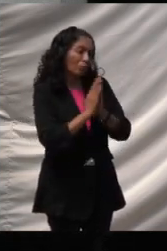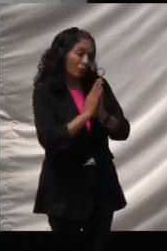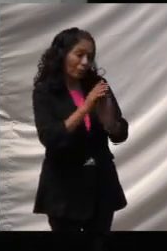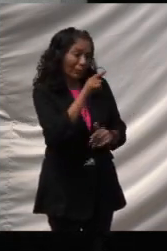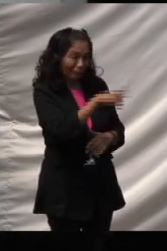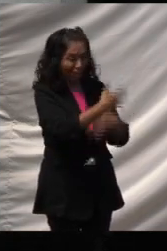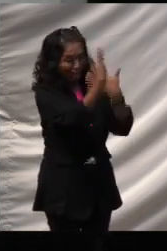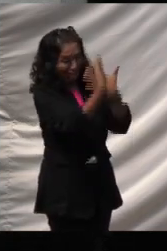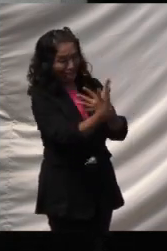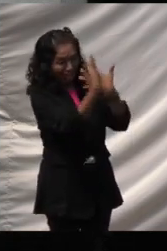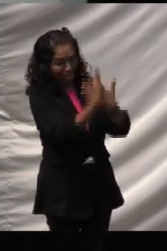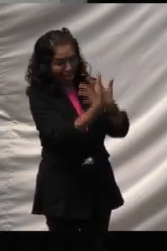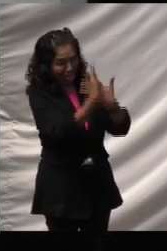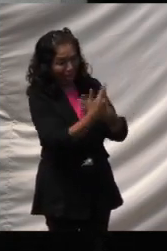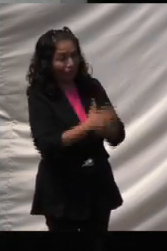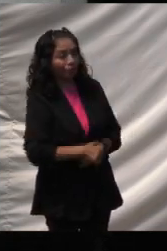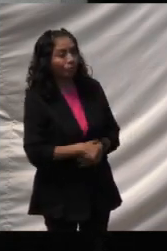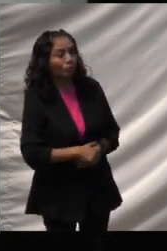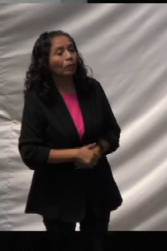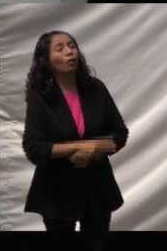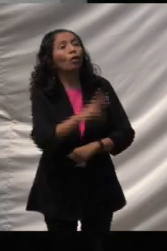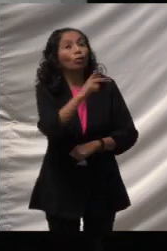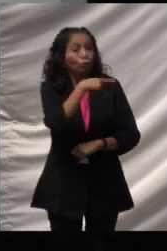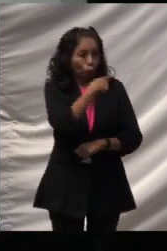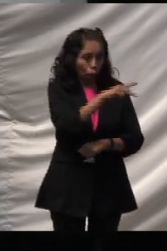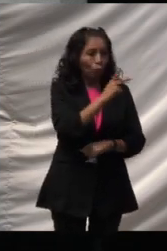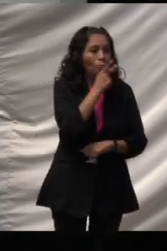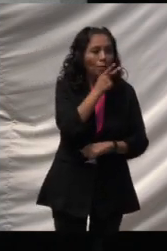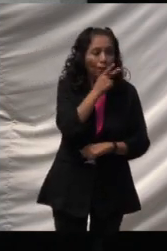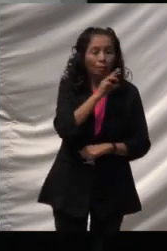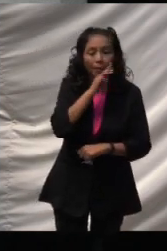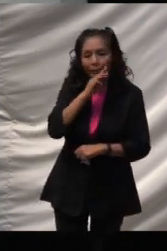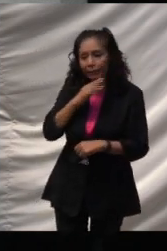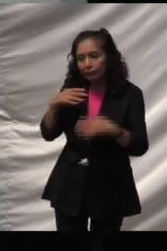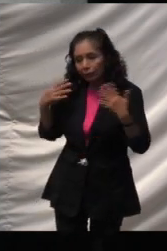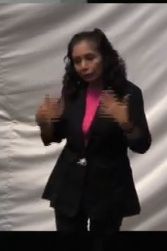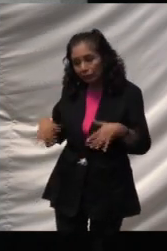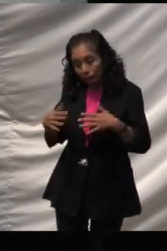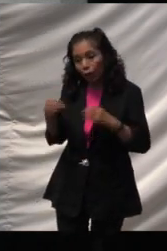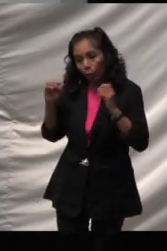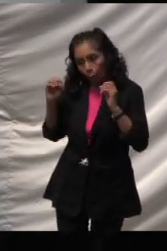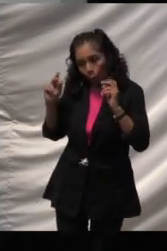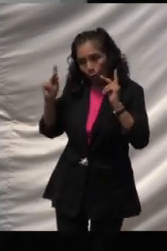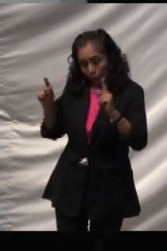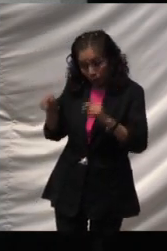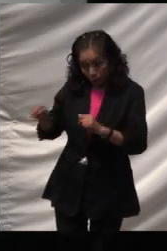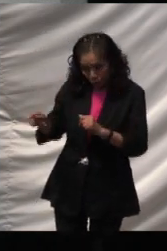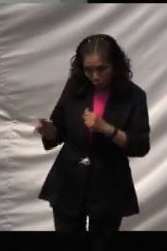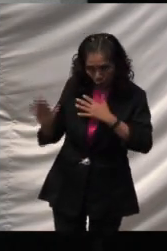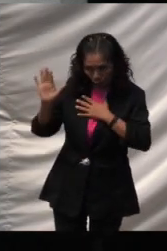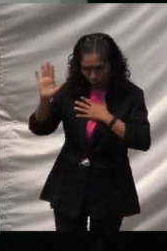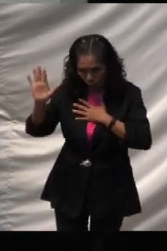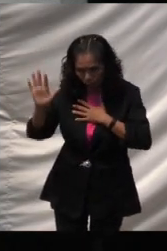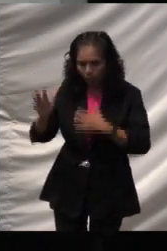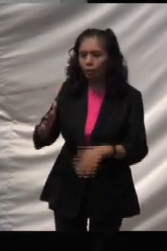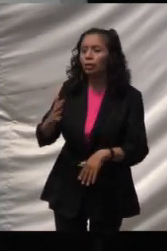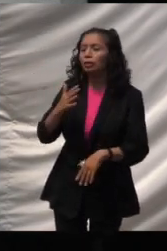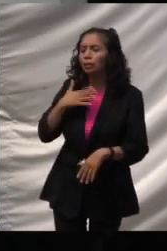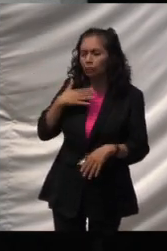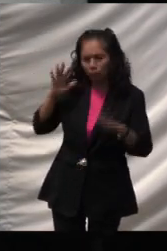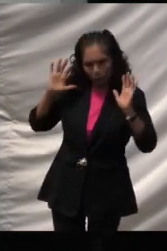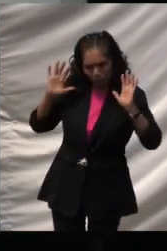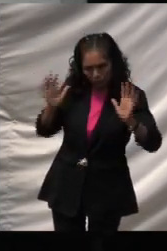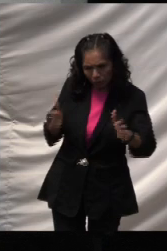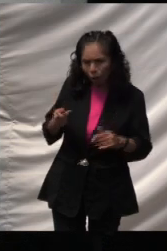que ellos le daban. Mis papás fueron accesibles y les dijeron que si él se comprometía a sacar buenas notas, ellos le